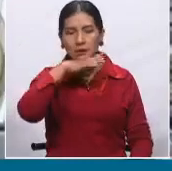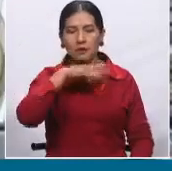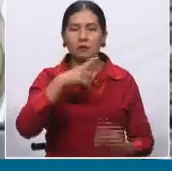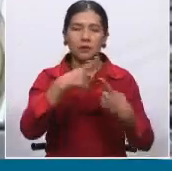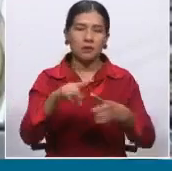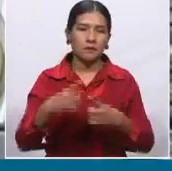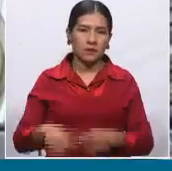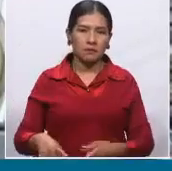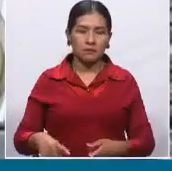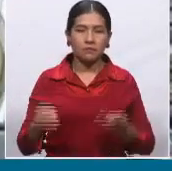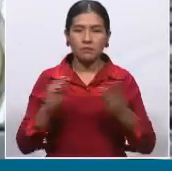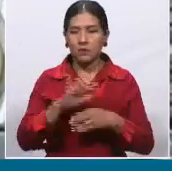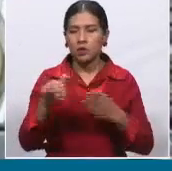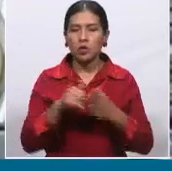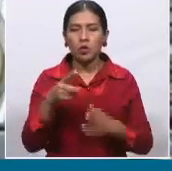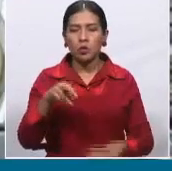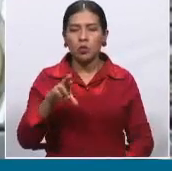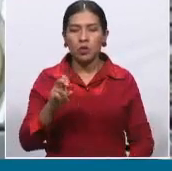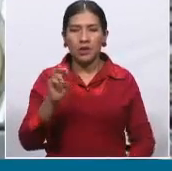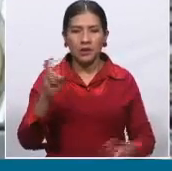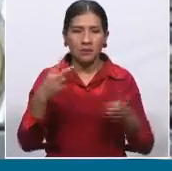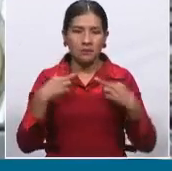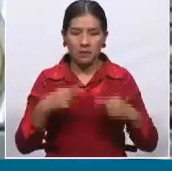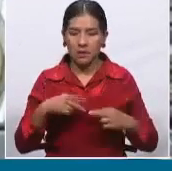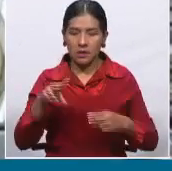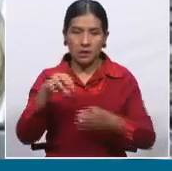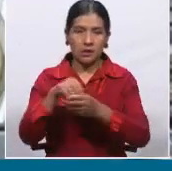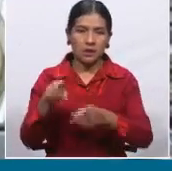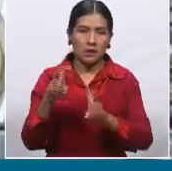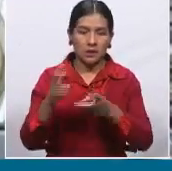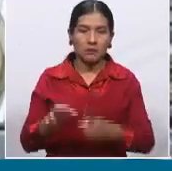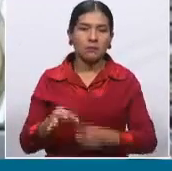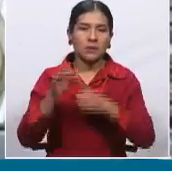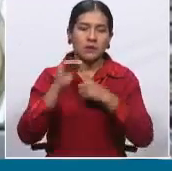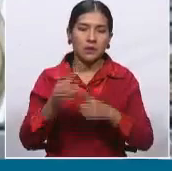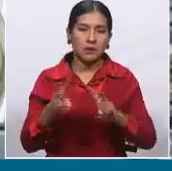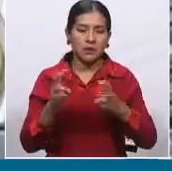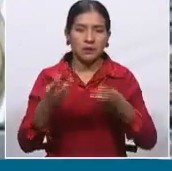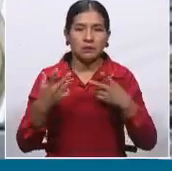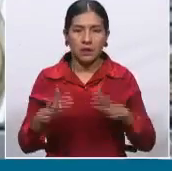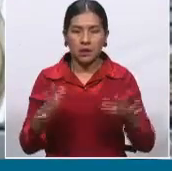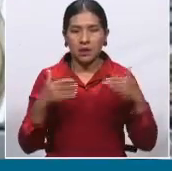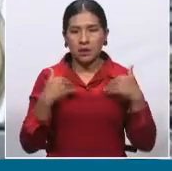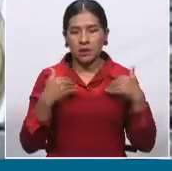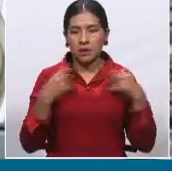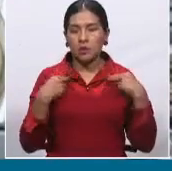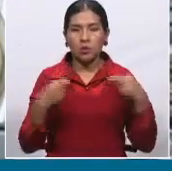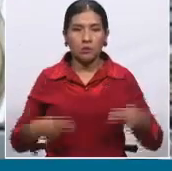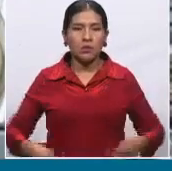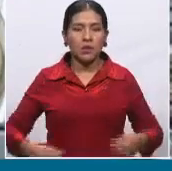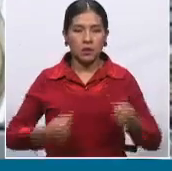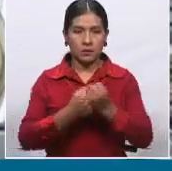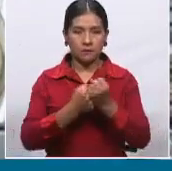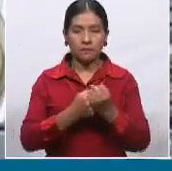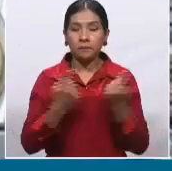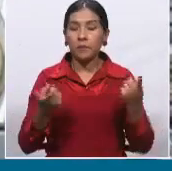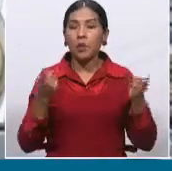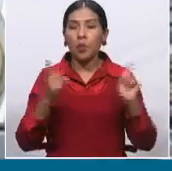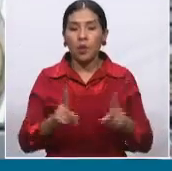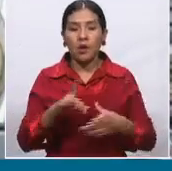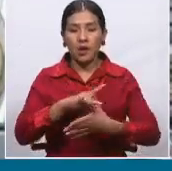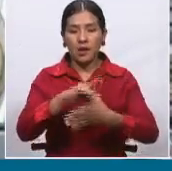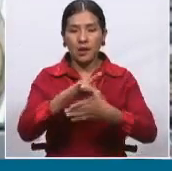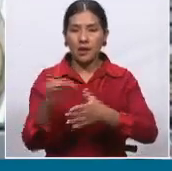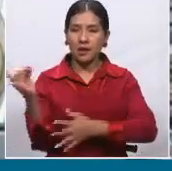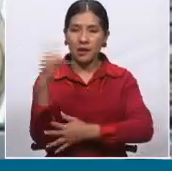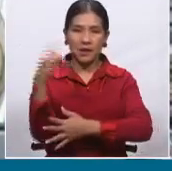decir, la proteína es la que nos provee los nutrientes a la humanidad. Cuando la carne de llama